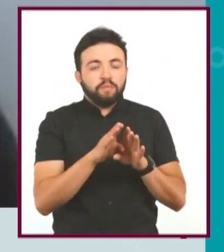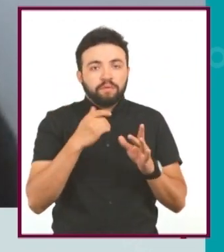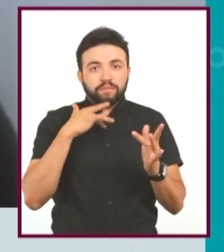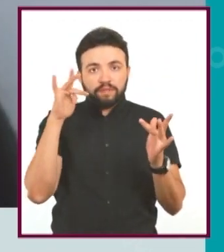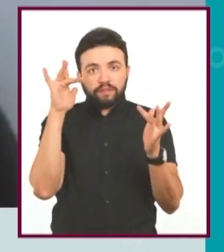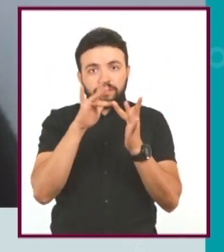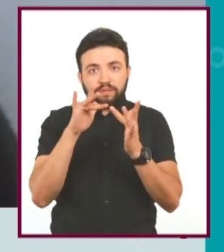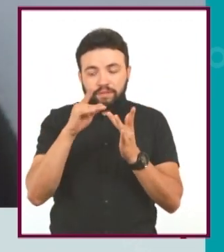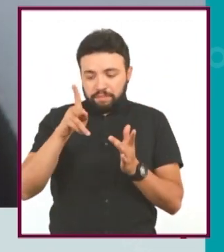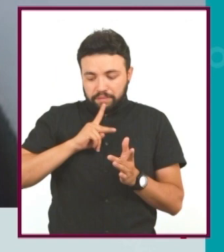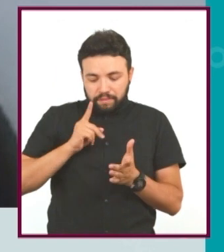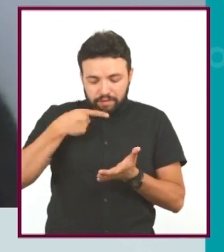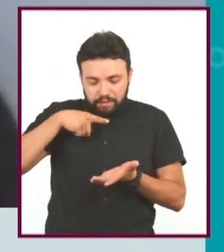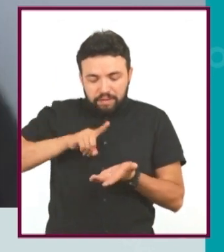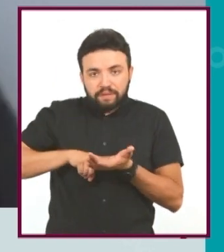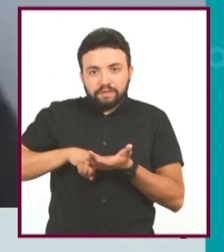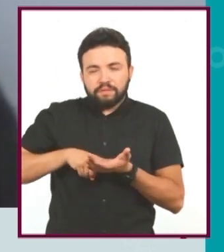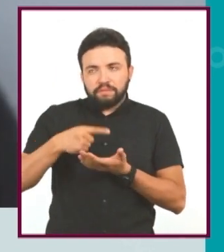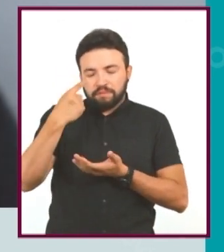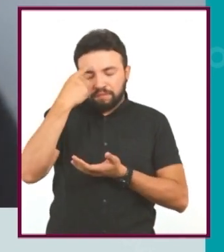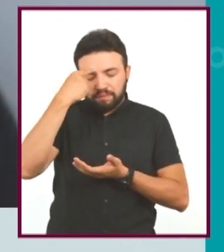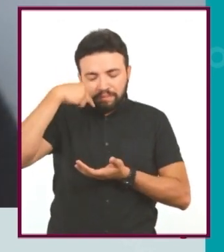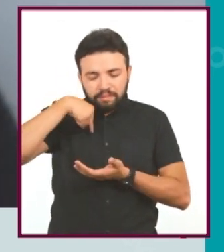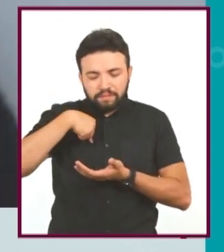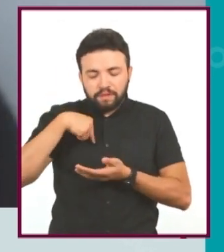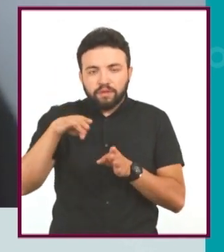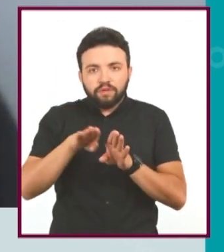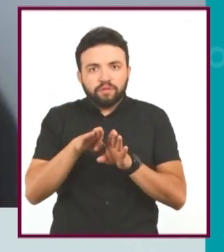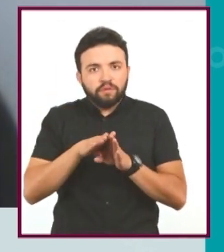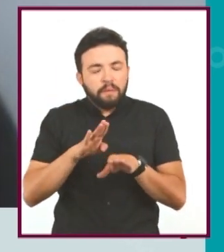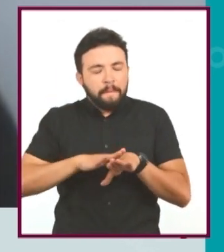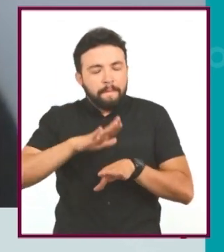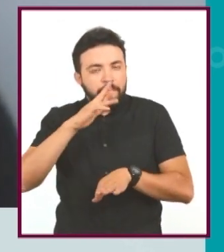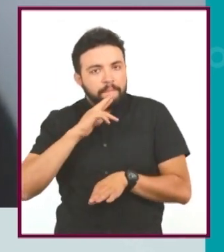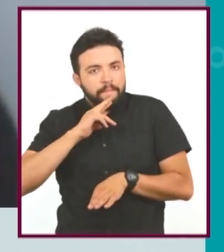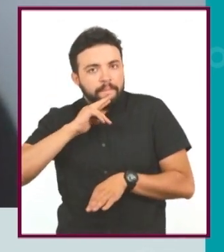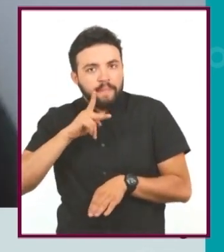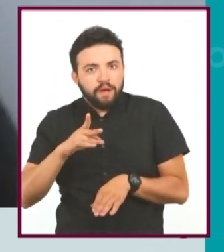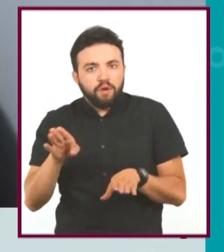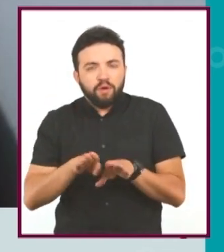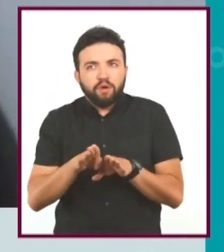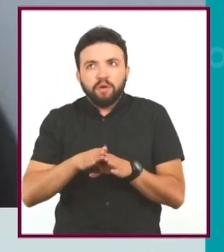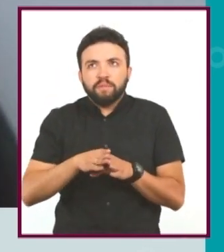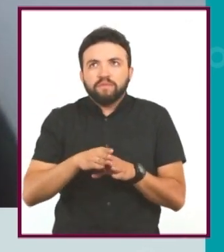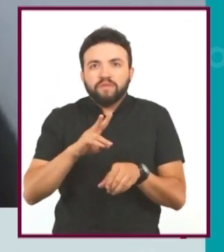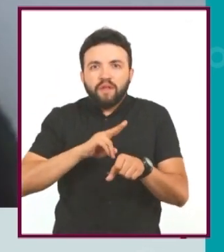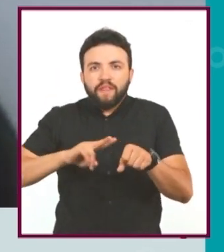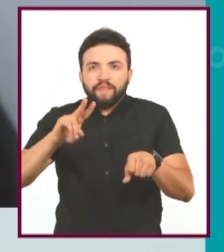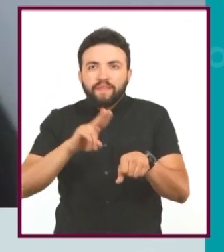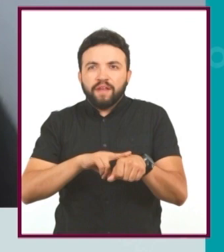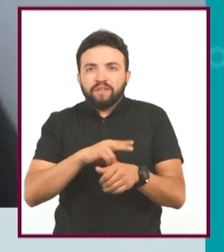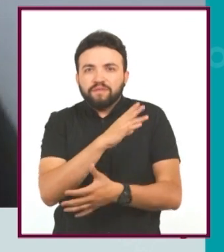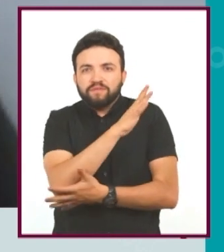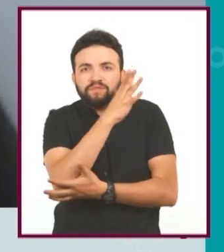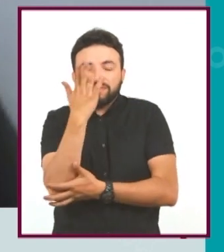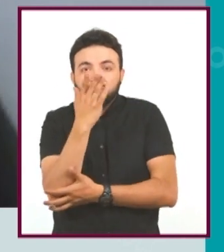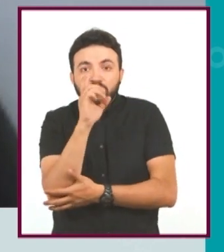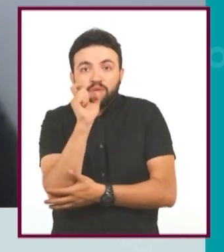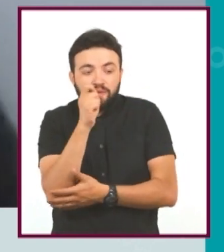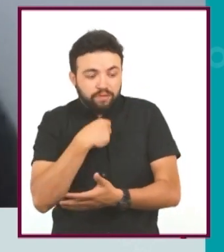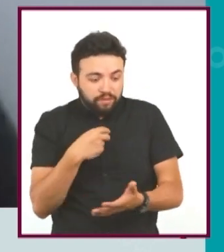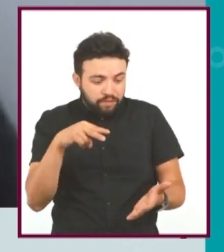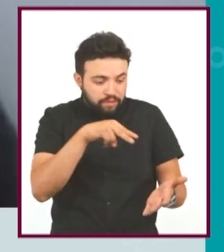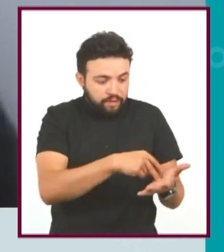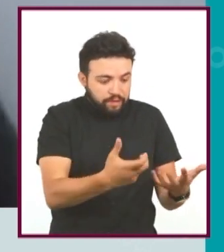y pensar mejor las cosas. Como me gusta mucho estar cerca de la naturaleza, pues a la hora de estar en la tierra me